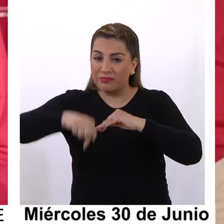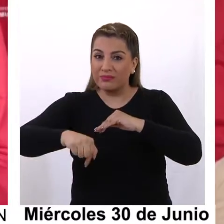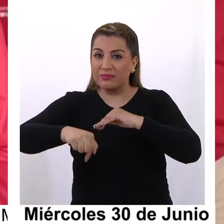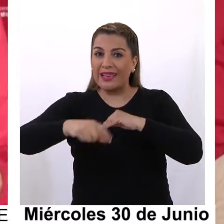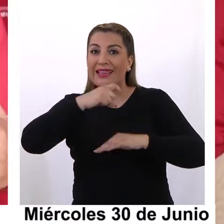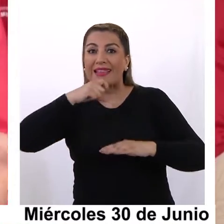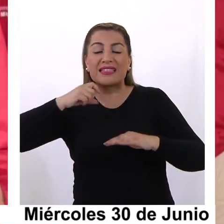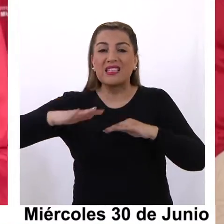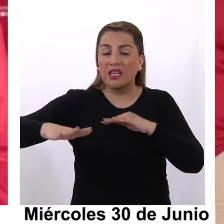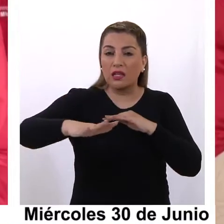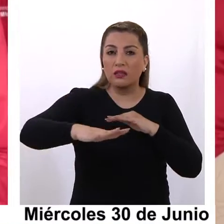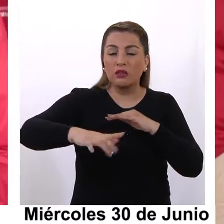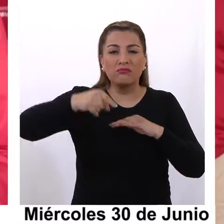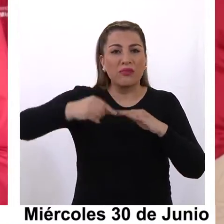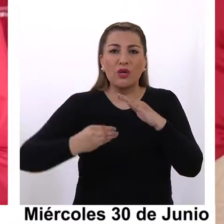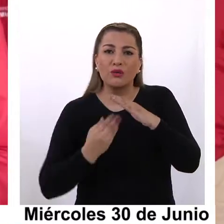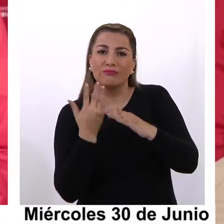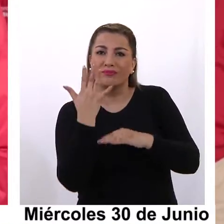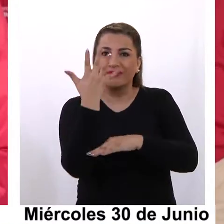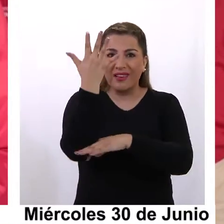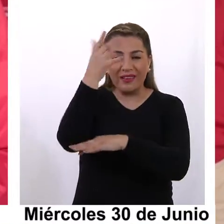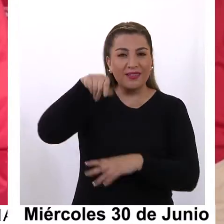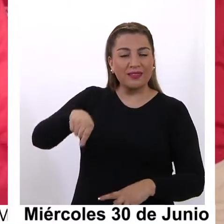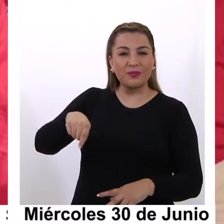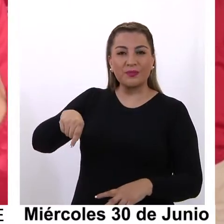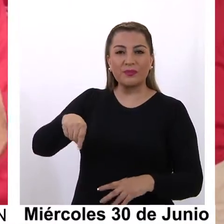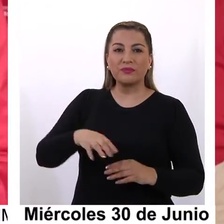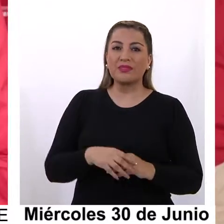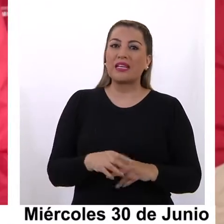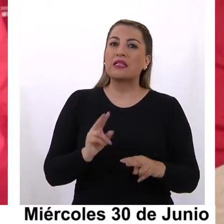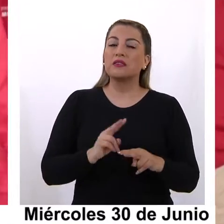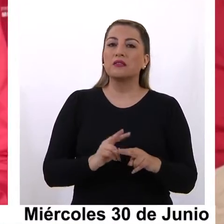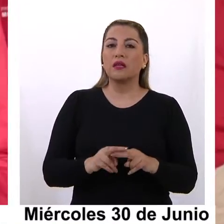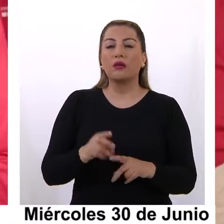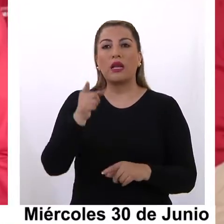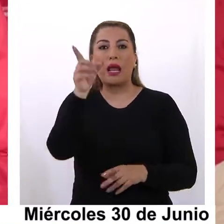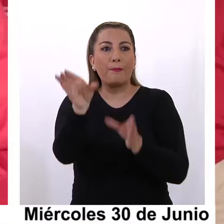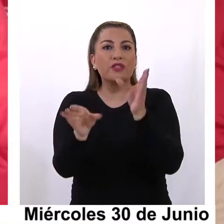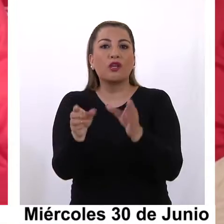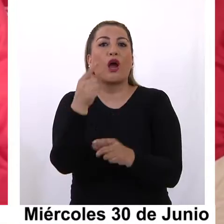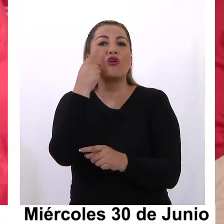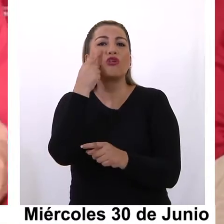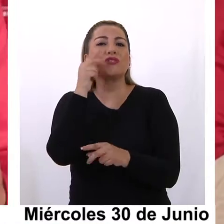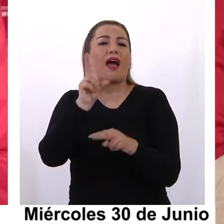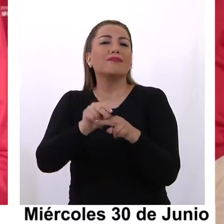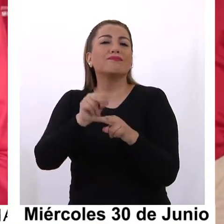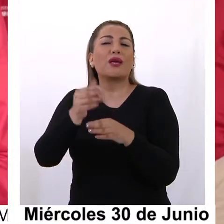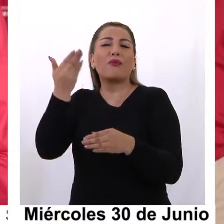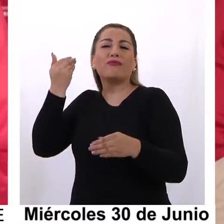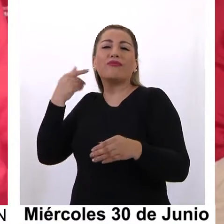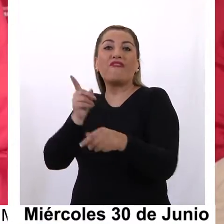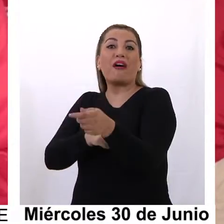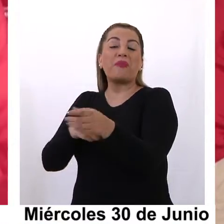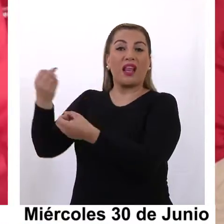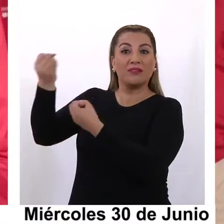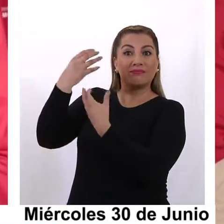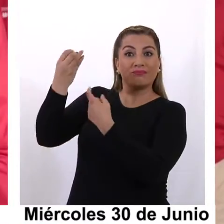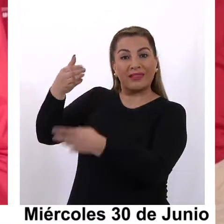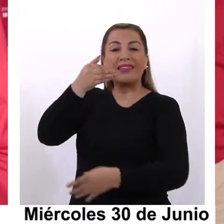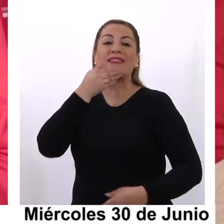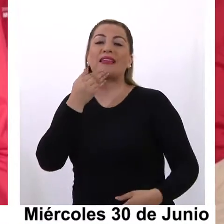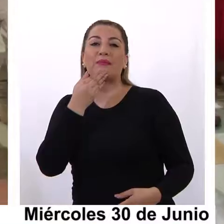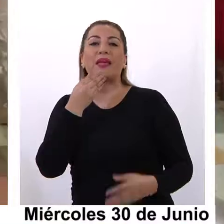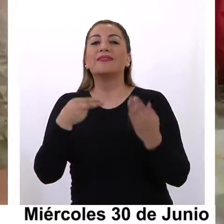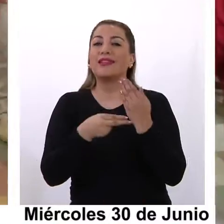del desierto que se desarrolla mucho conocimiento ancestral, en distintas formas y también